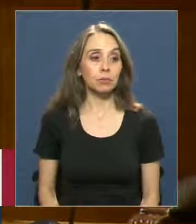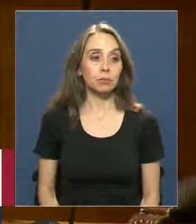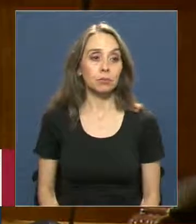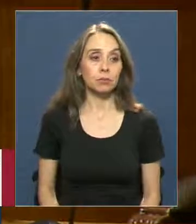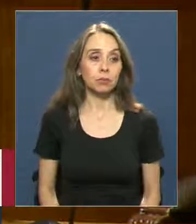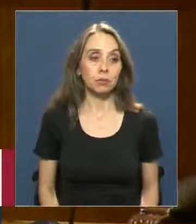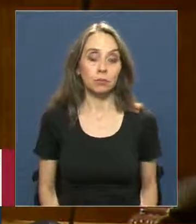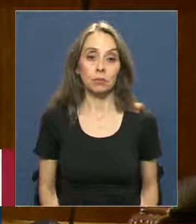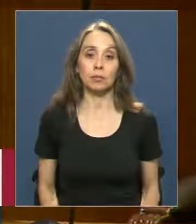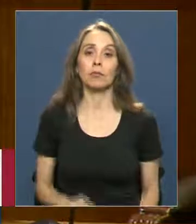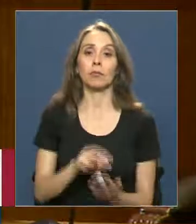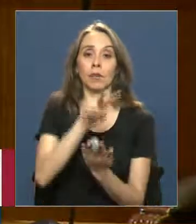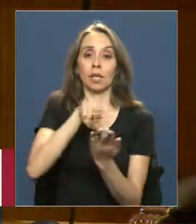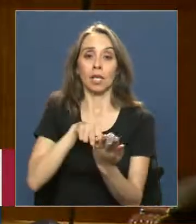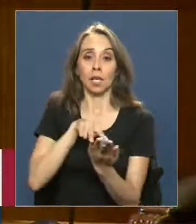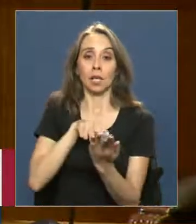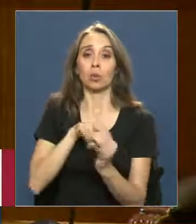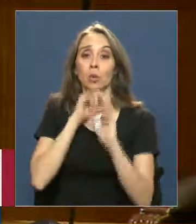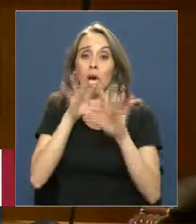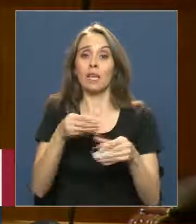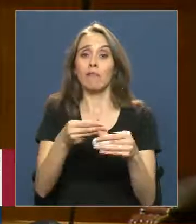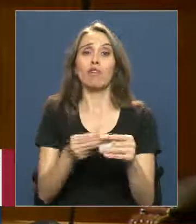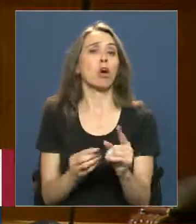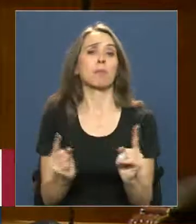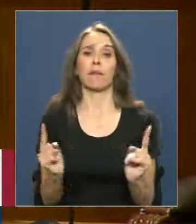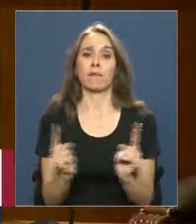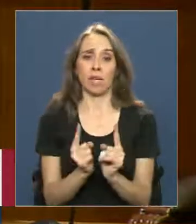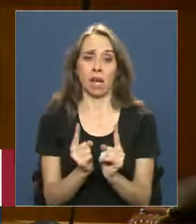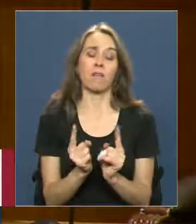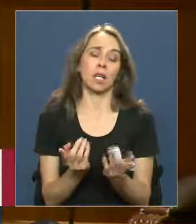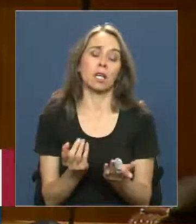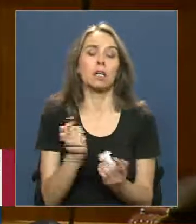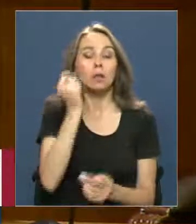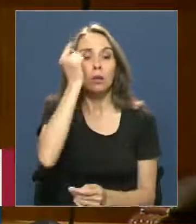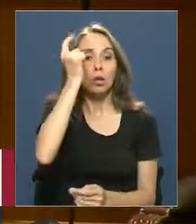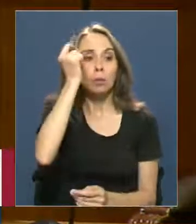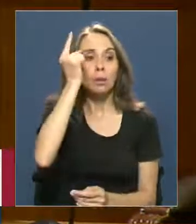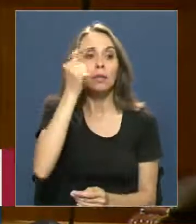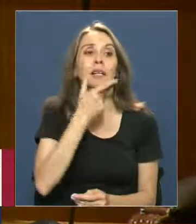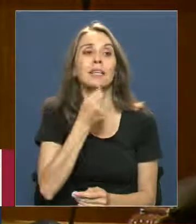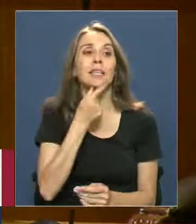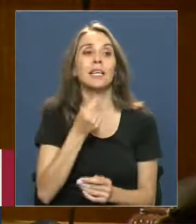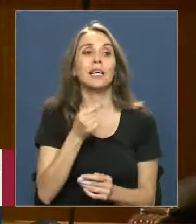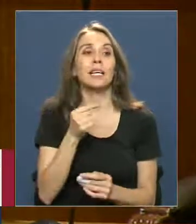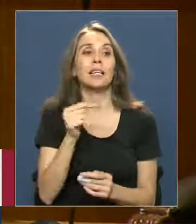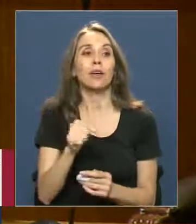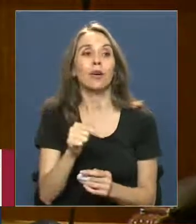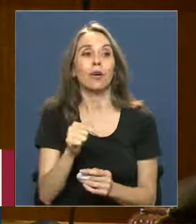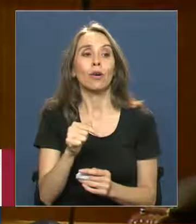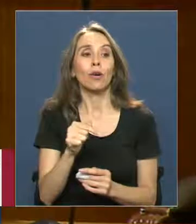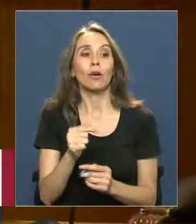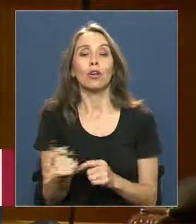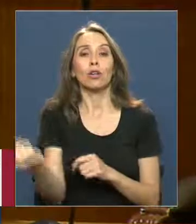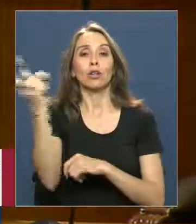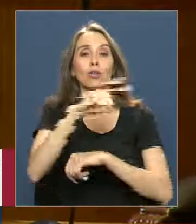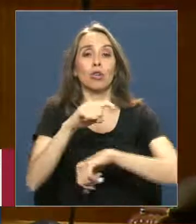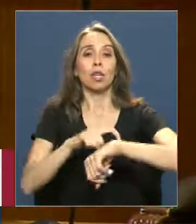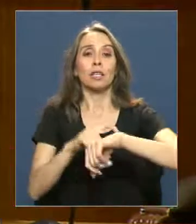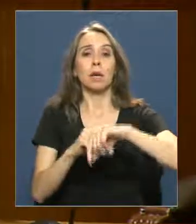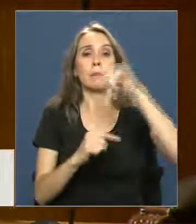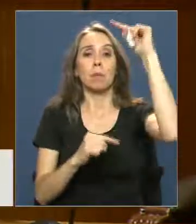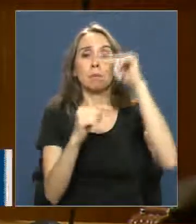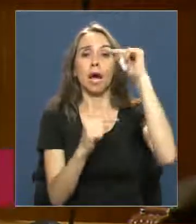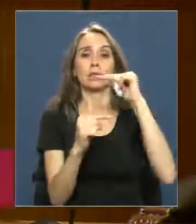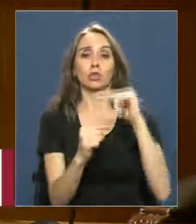Haremos un informe bastante breve, entendiendo que queremos hacer todo el día, acotar los tiempos.